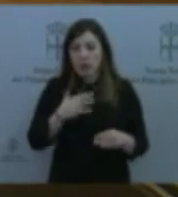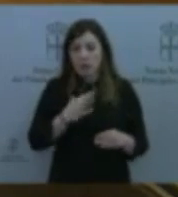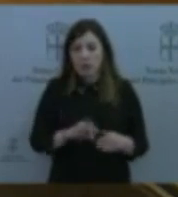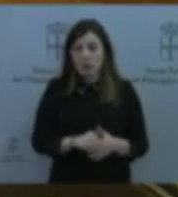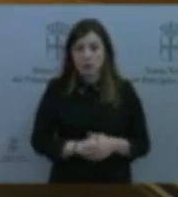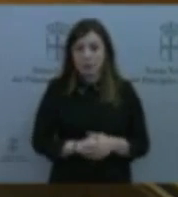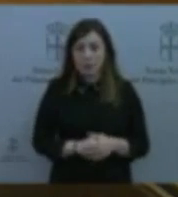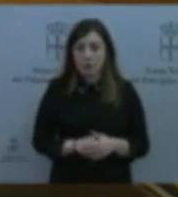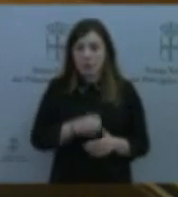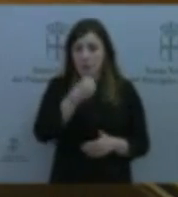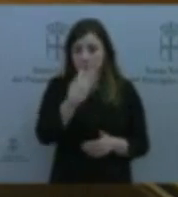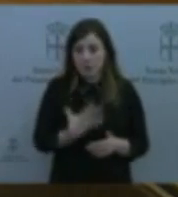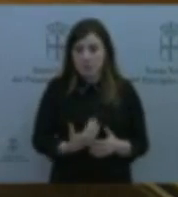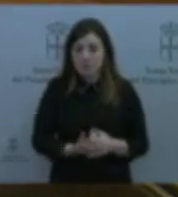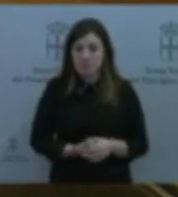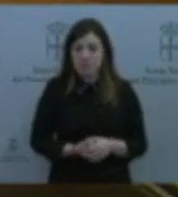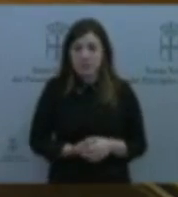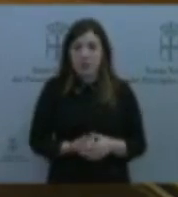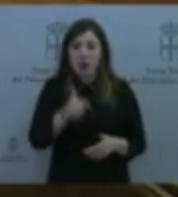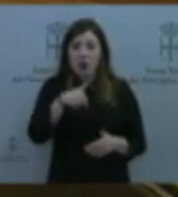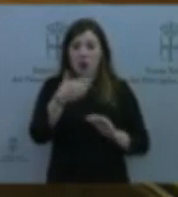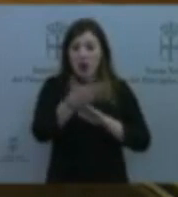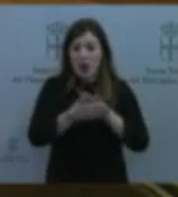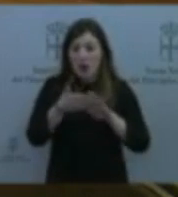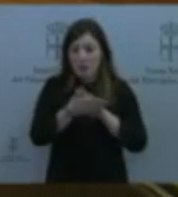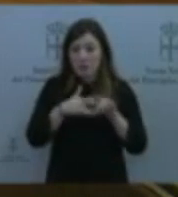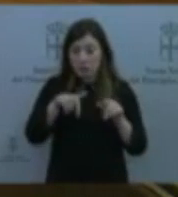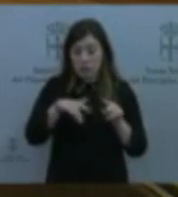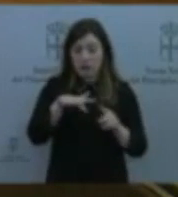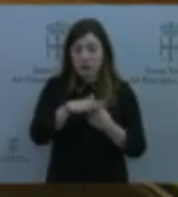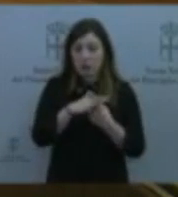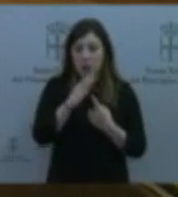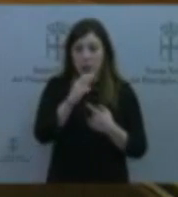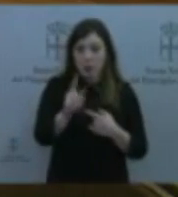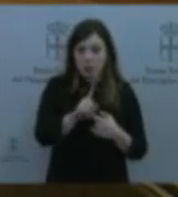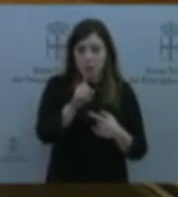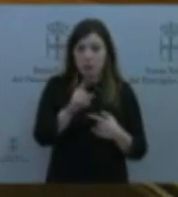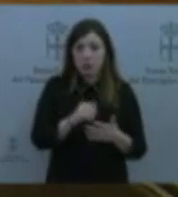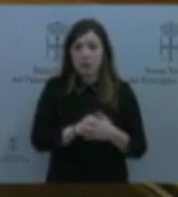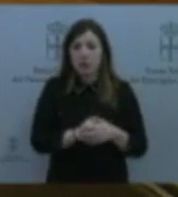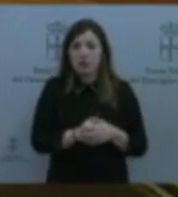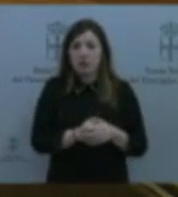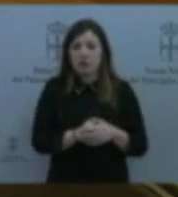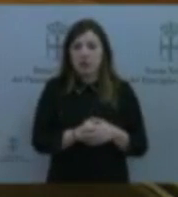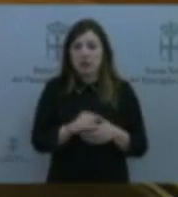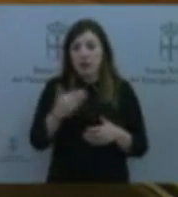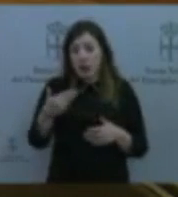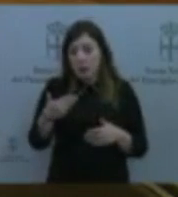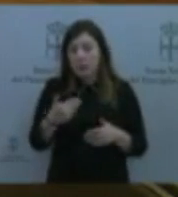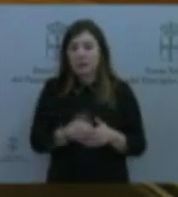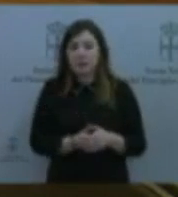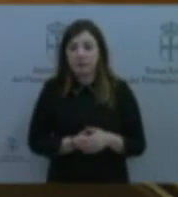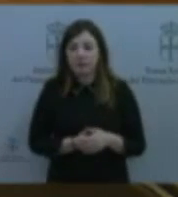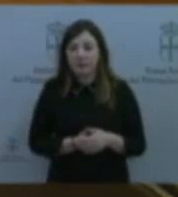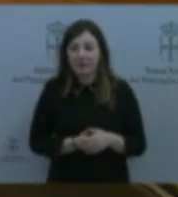hoy estamos hablando más de esta situación, ¿no? Del C1 y del B, pero se cuecen faves